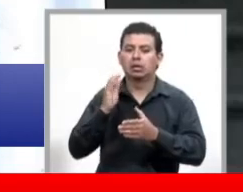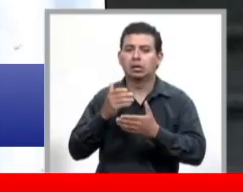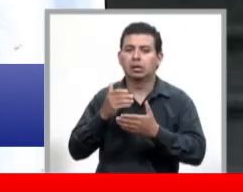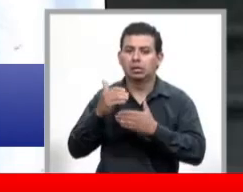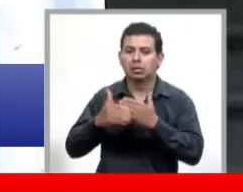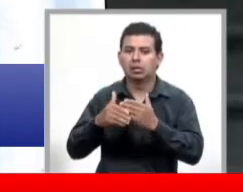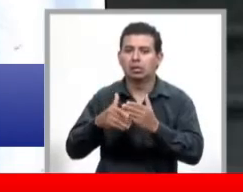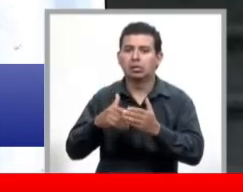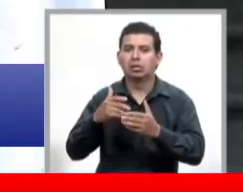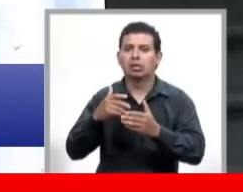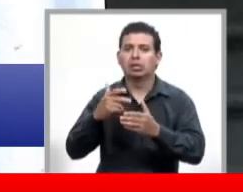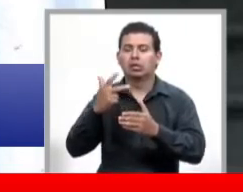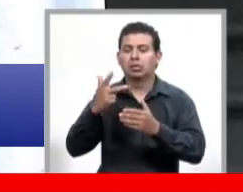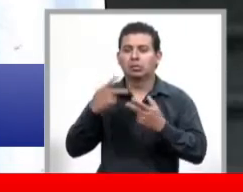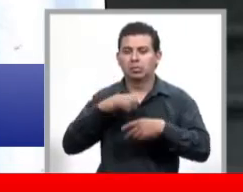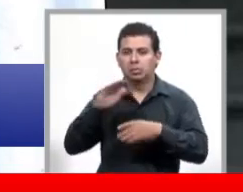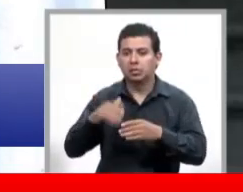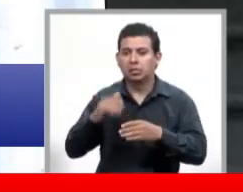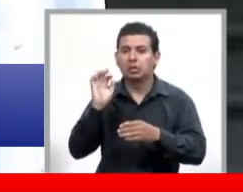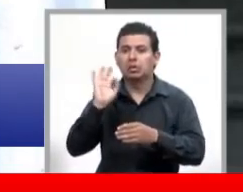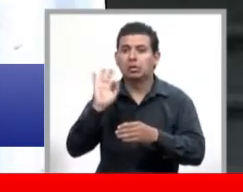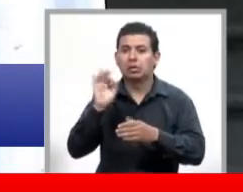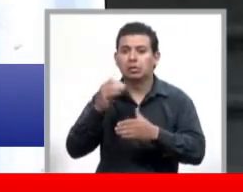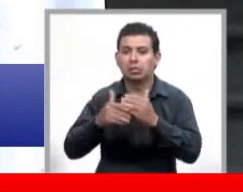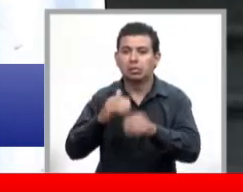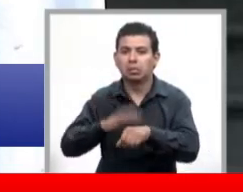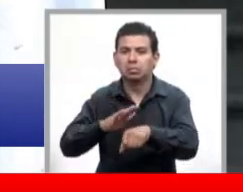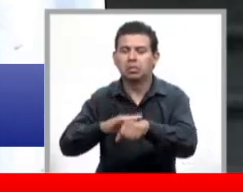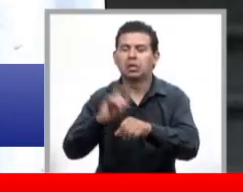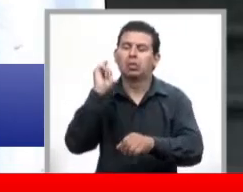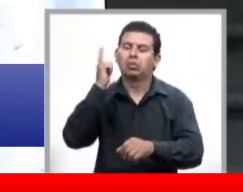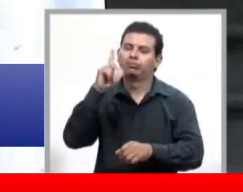Ayer murió una pequeña de 3 años. Entonces,